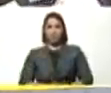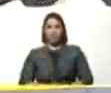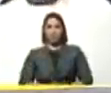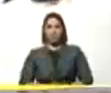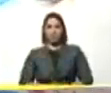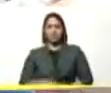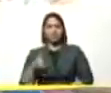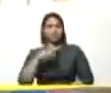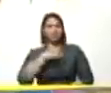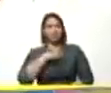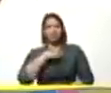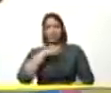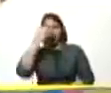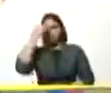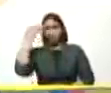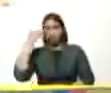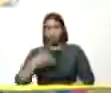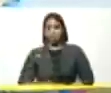2021. Inolvidable.